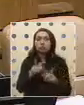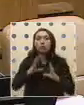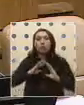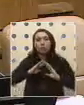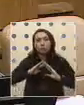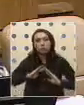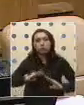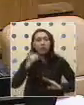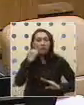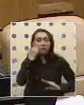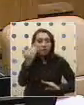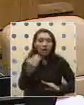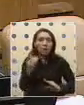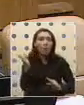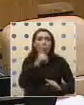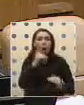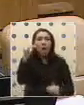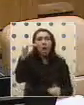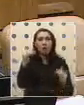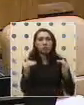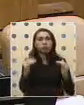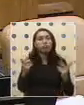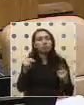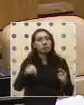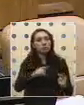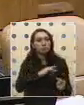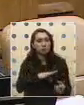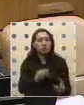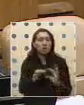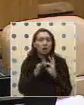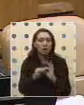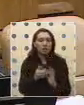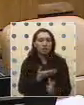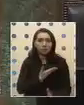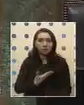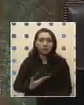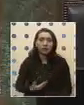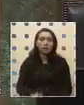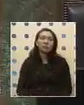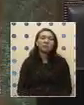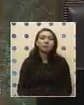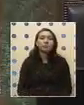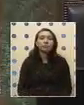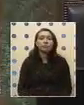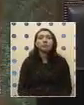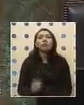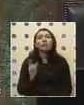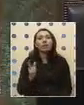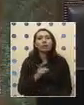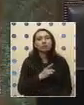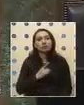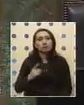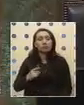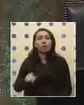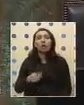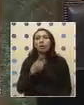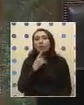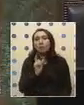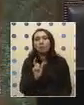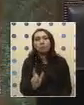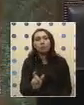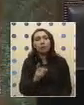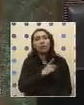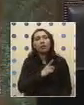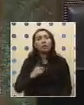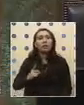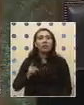...un poco la vergüenza de la inequidad en la que estamos hoy en día inmersos. Gracias, señor Presidente. Gracias, Diputado Mesa. Tiene la palabra el